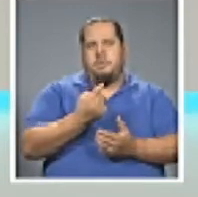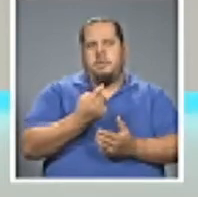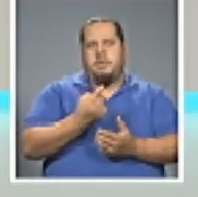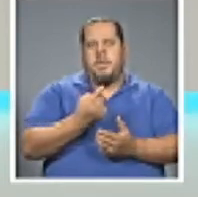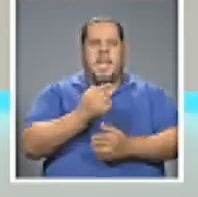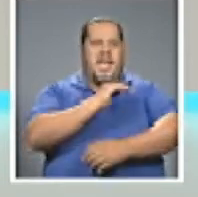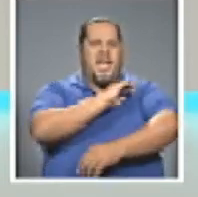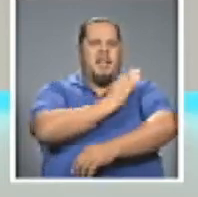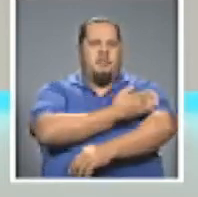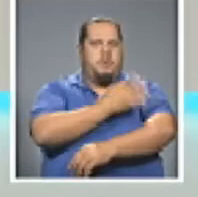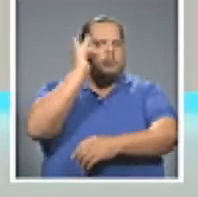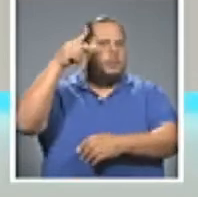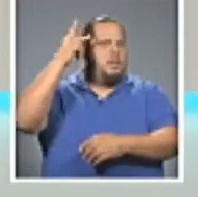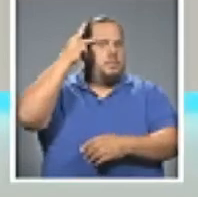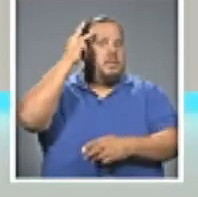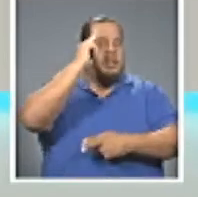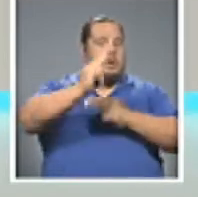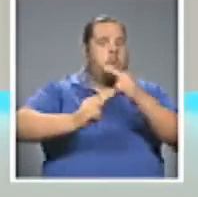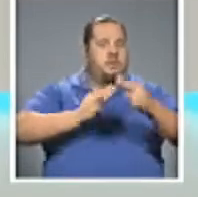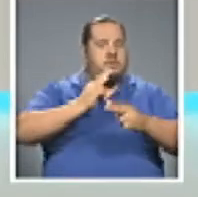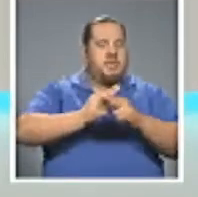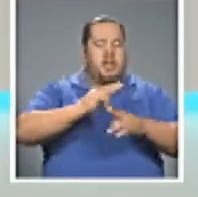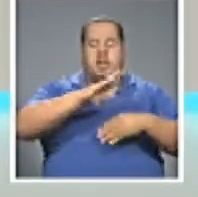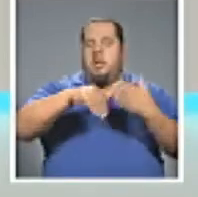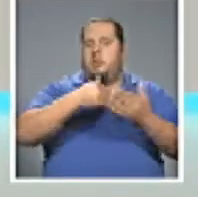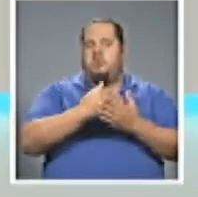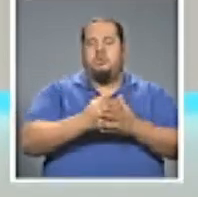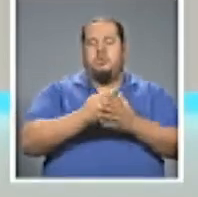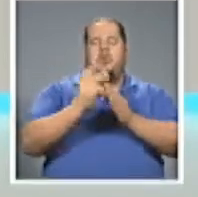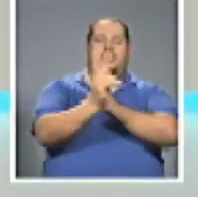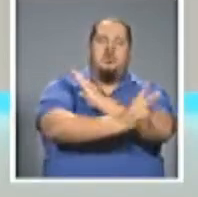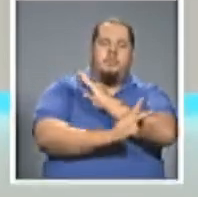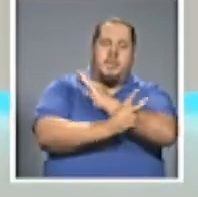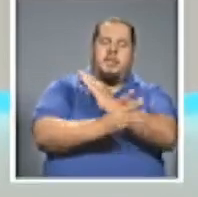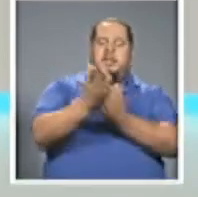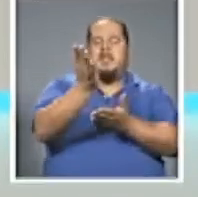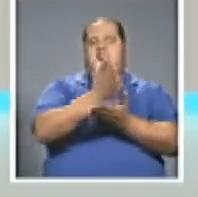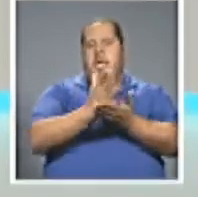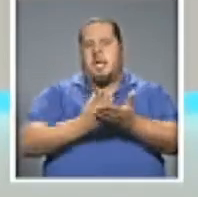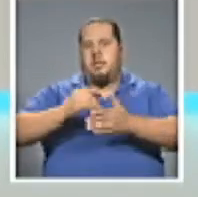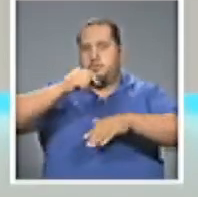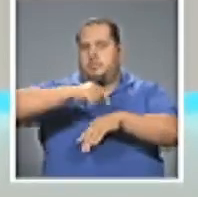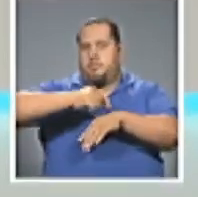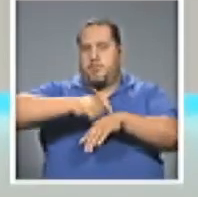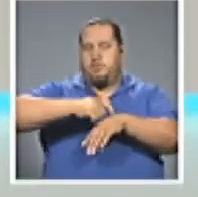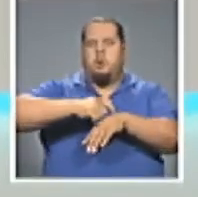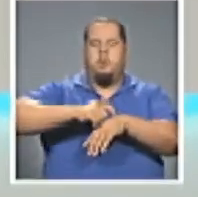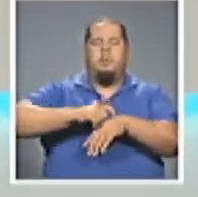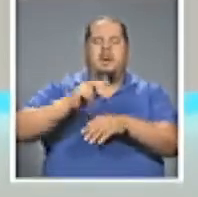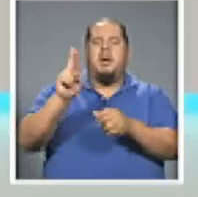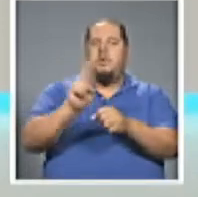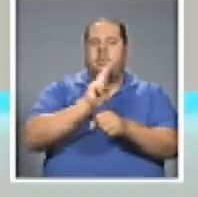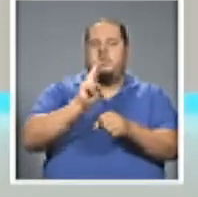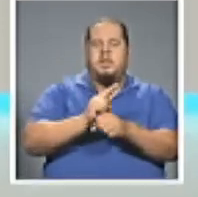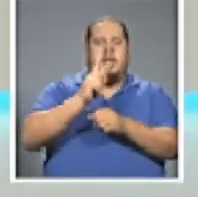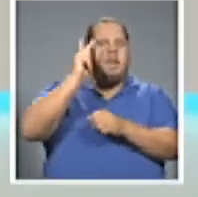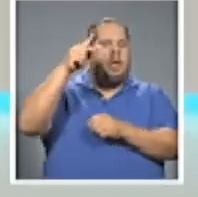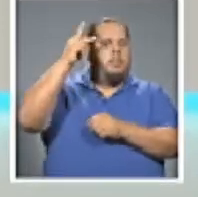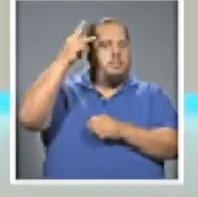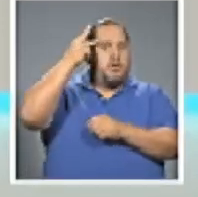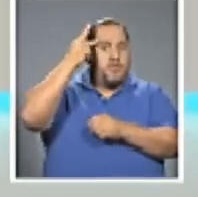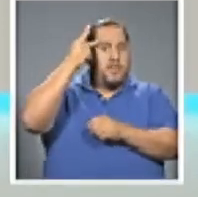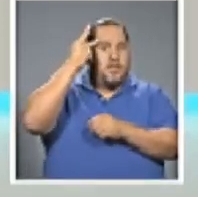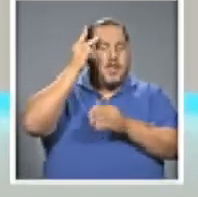el esfuerzo de la política universal. Todos los países en determinado momento van a utilizar políticas públicas que son de